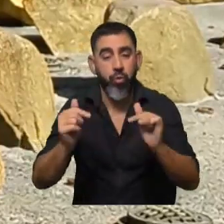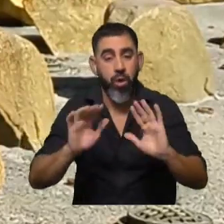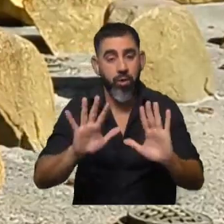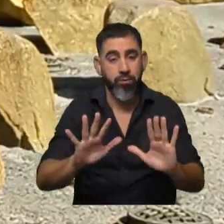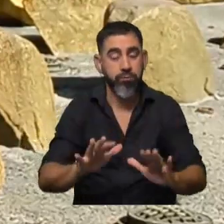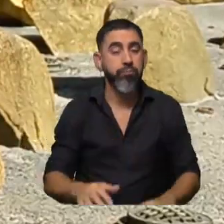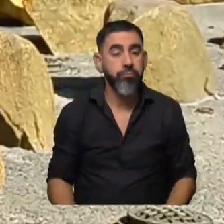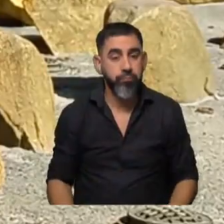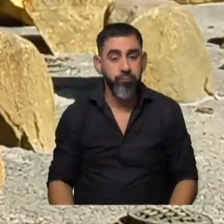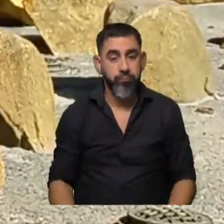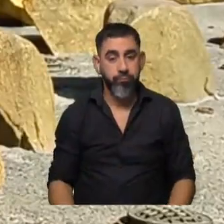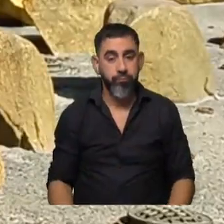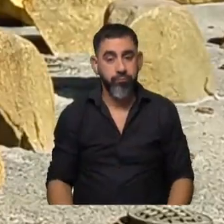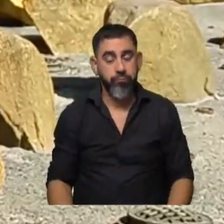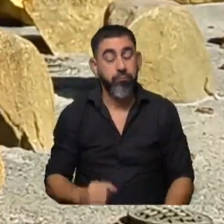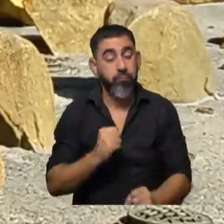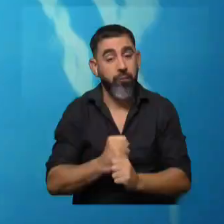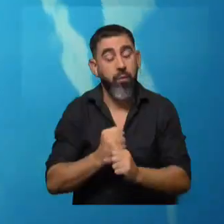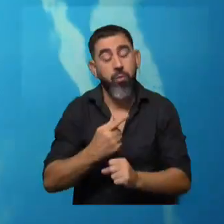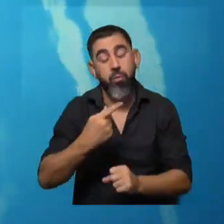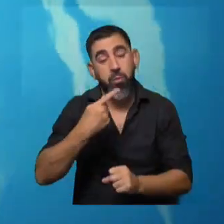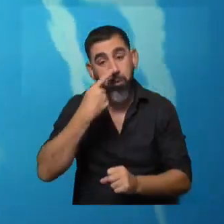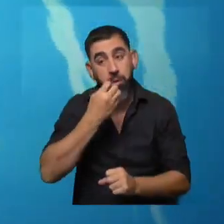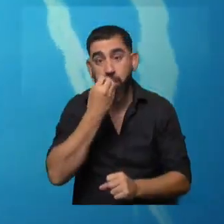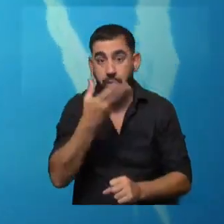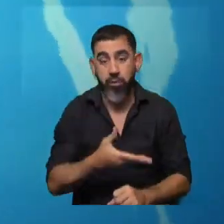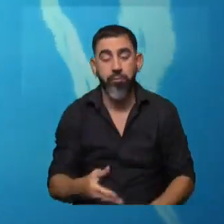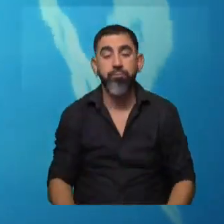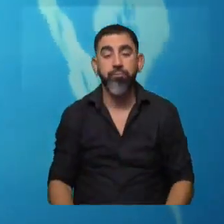es una línea de trabajo impresionante.